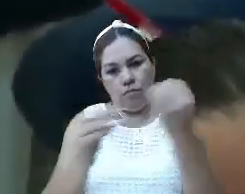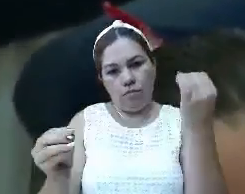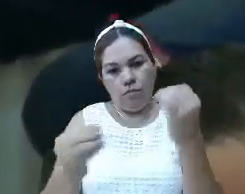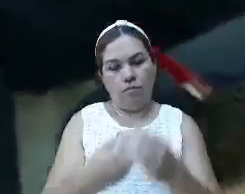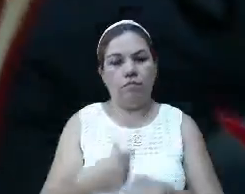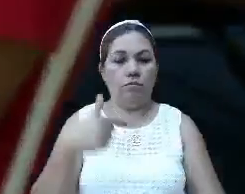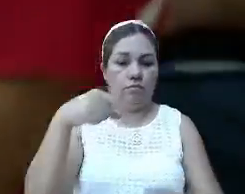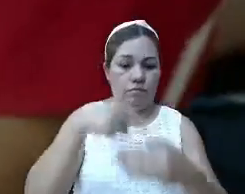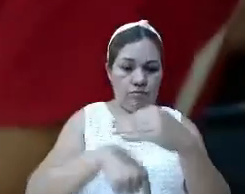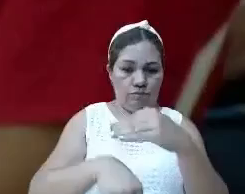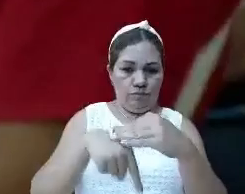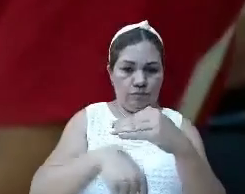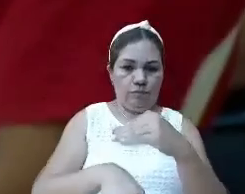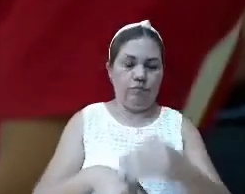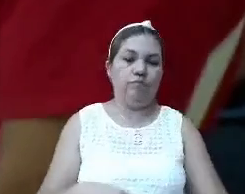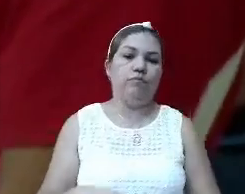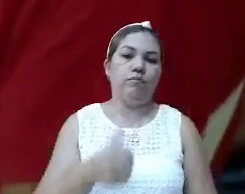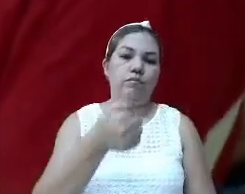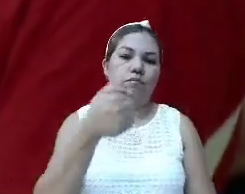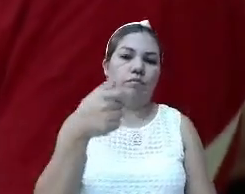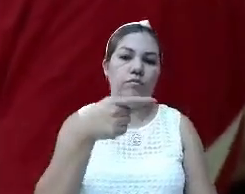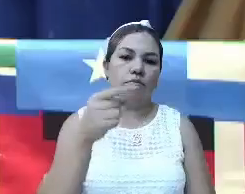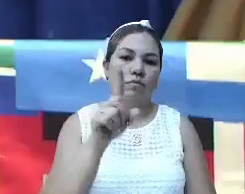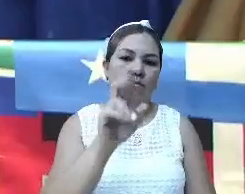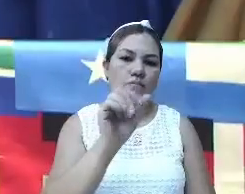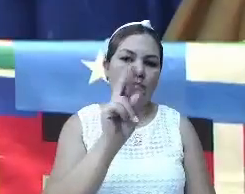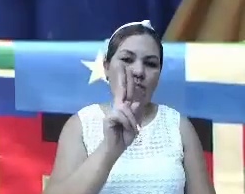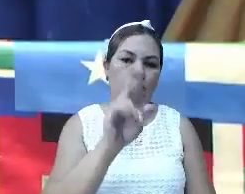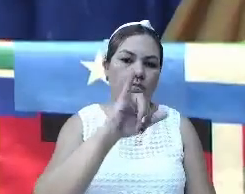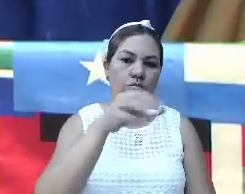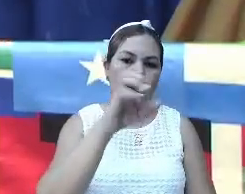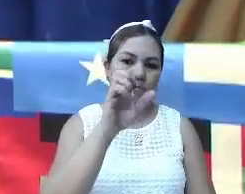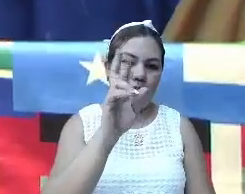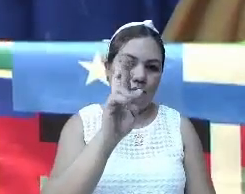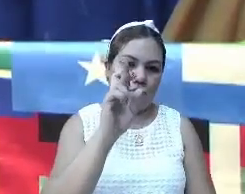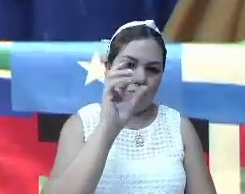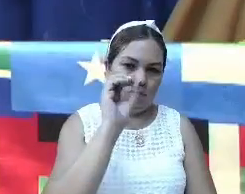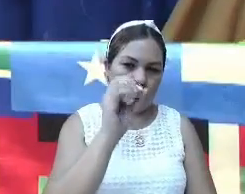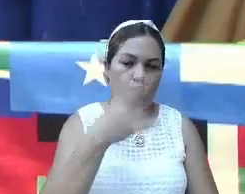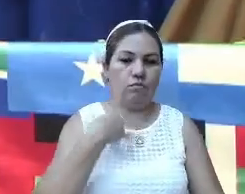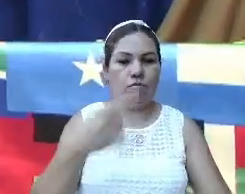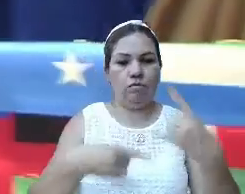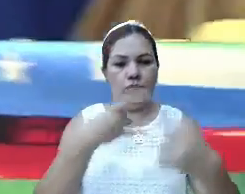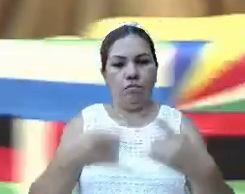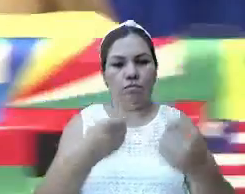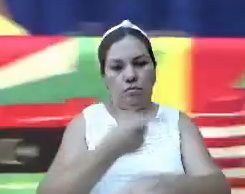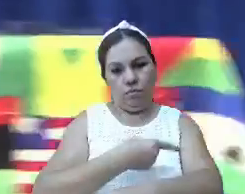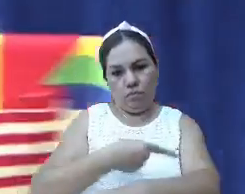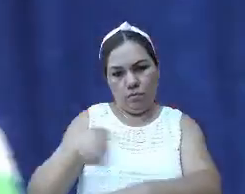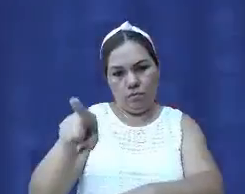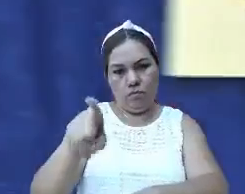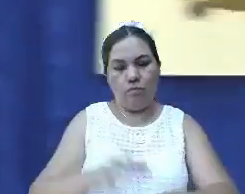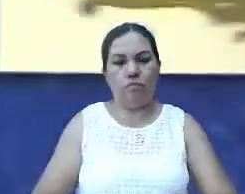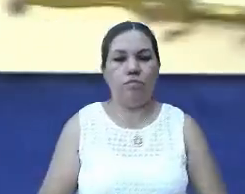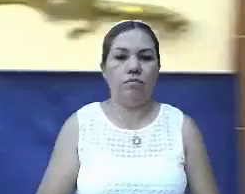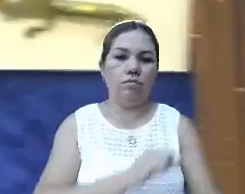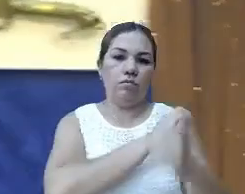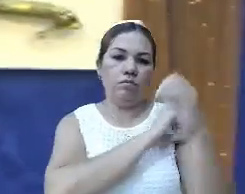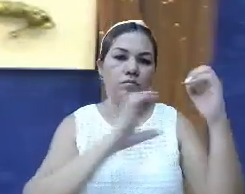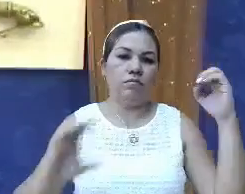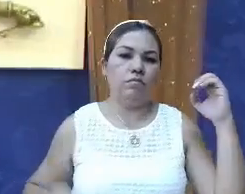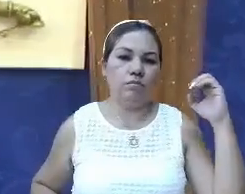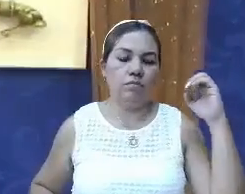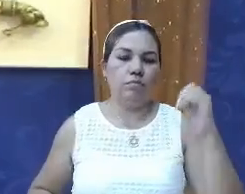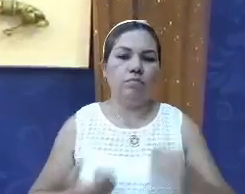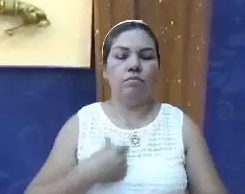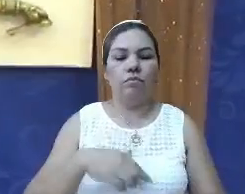en mí. El demonio saldrá y Cristo va a encontrar reposo en esas áreas.